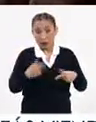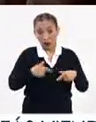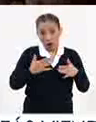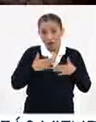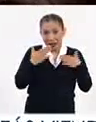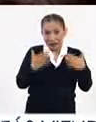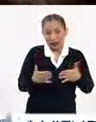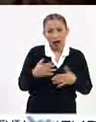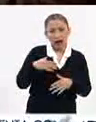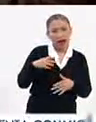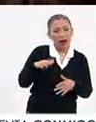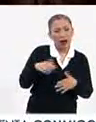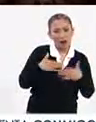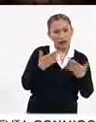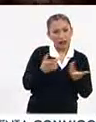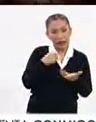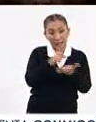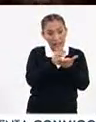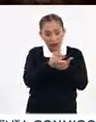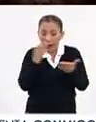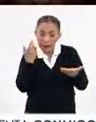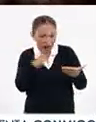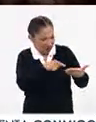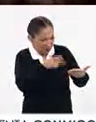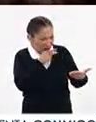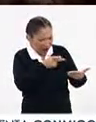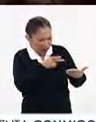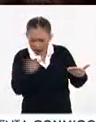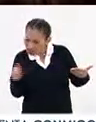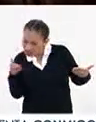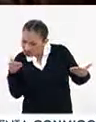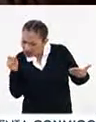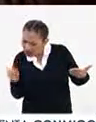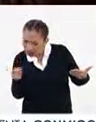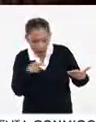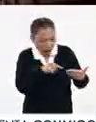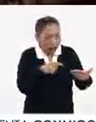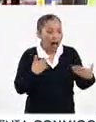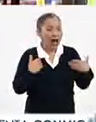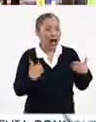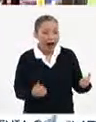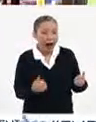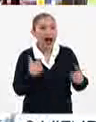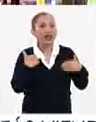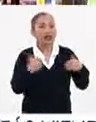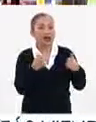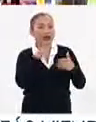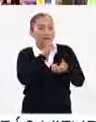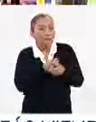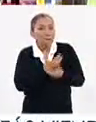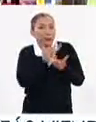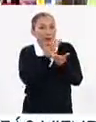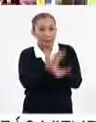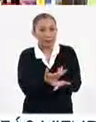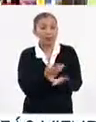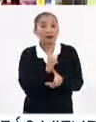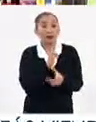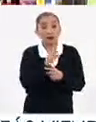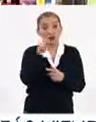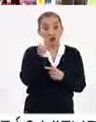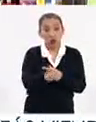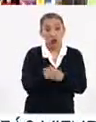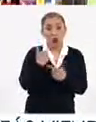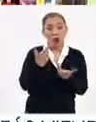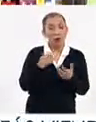tienes confianza al diccionario, al tío Google, a quien quieras. Entonces, digamos que tú tomas